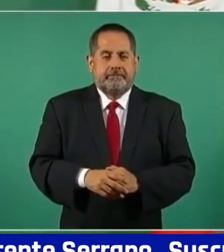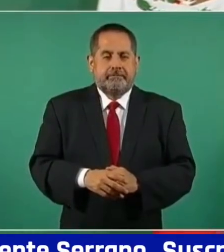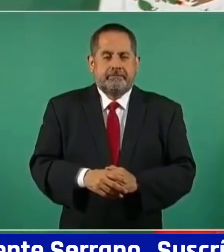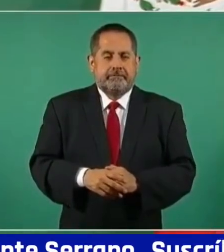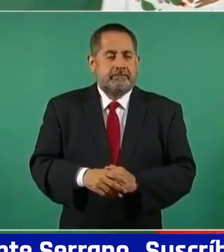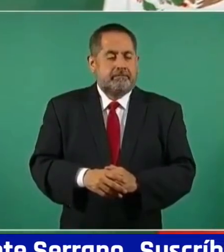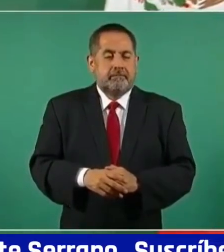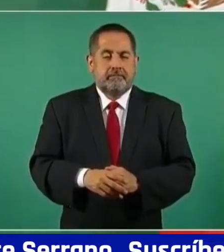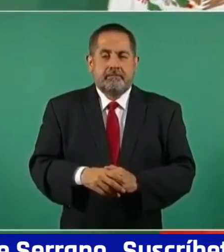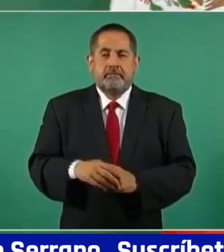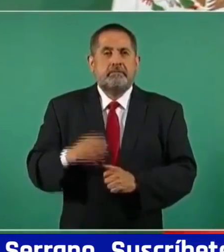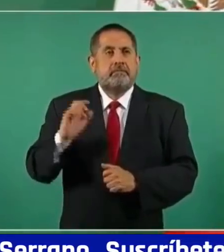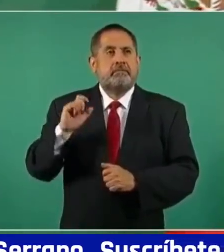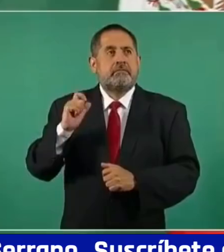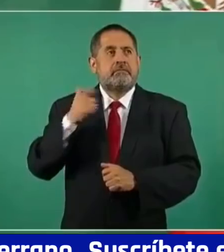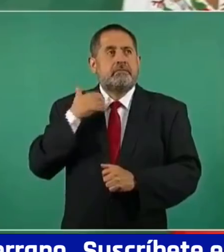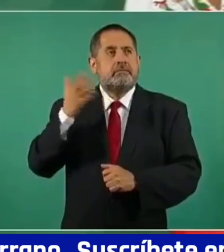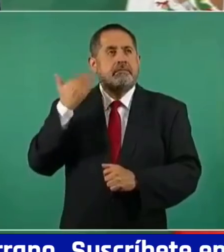El subsecretario